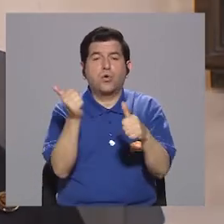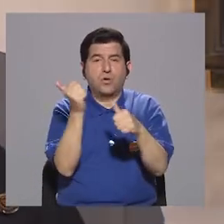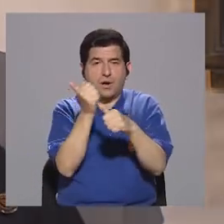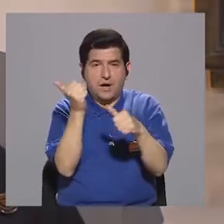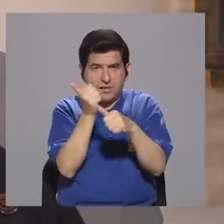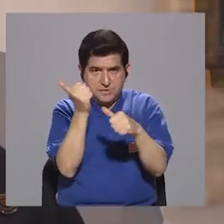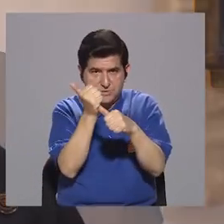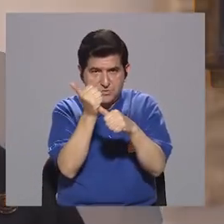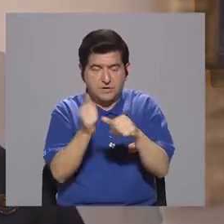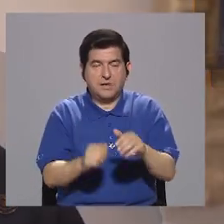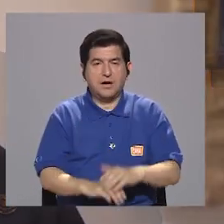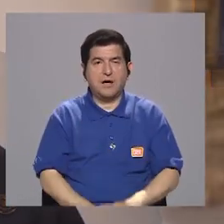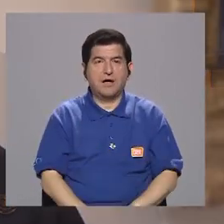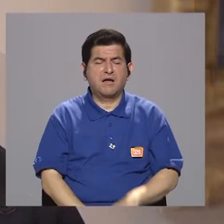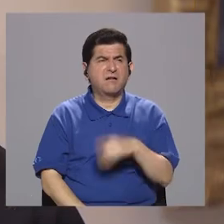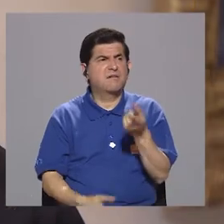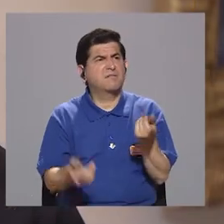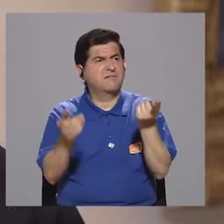por